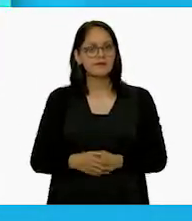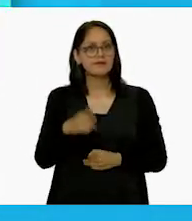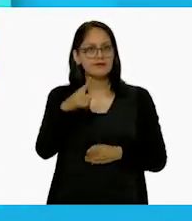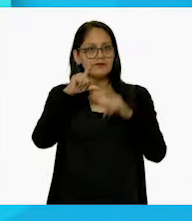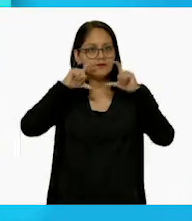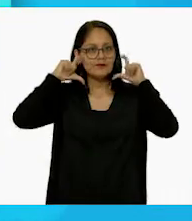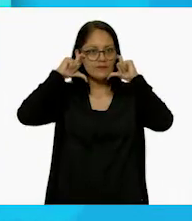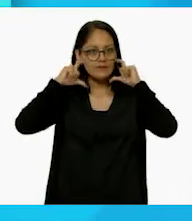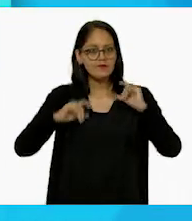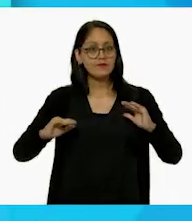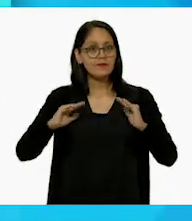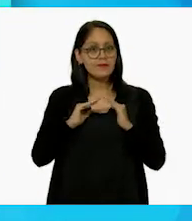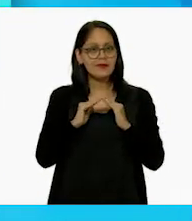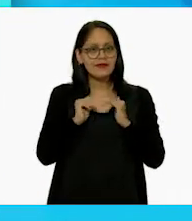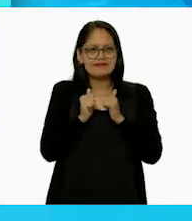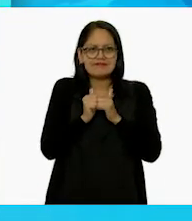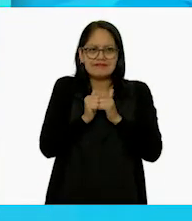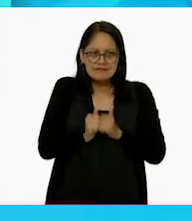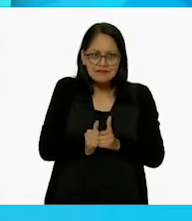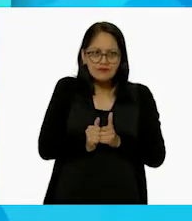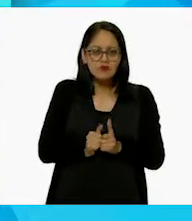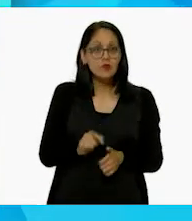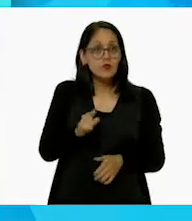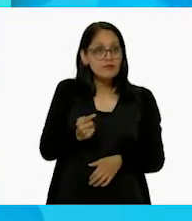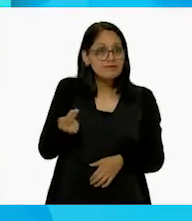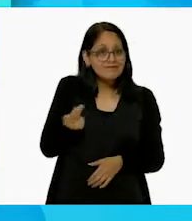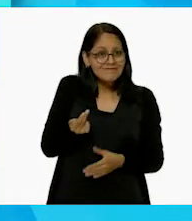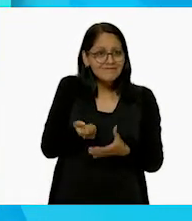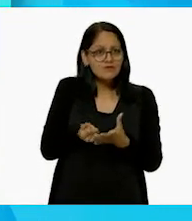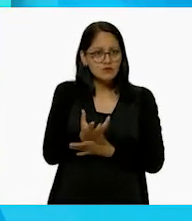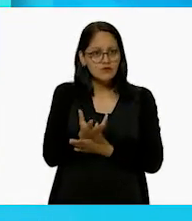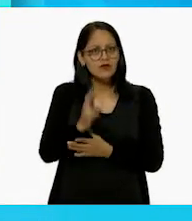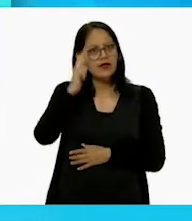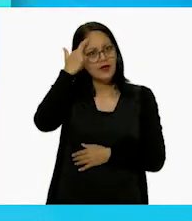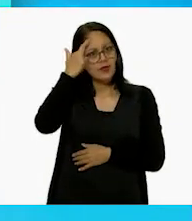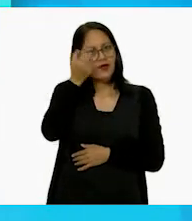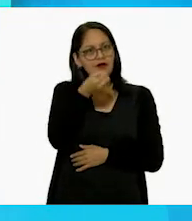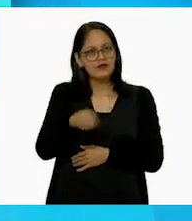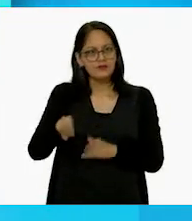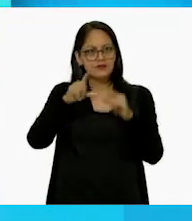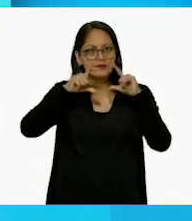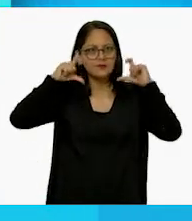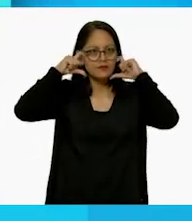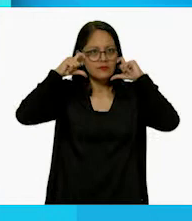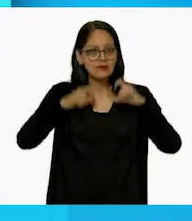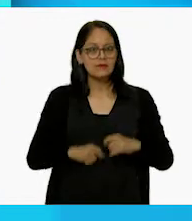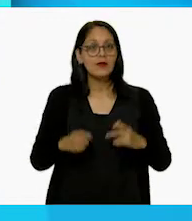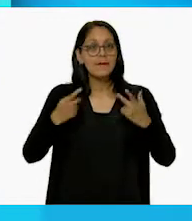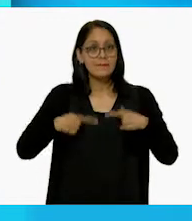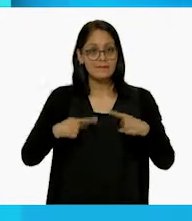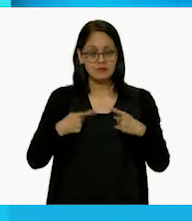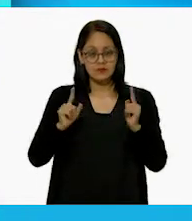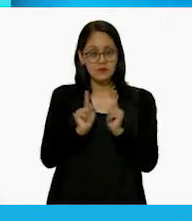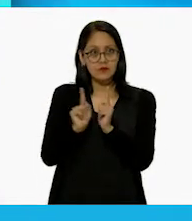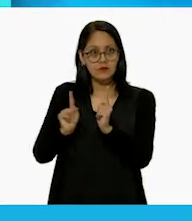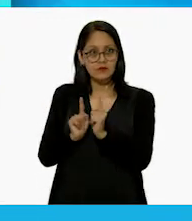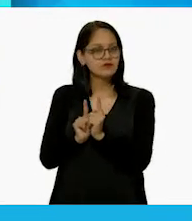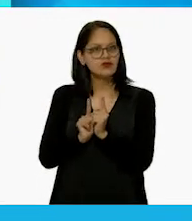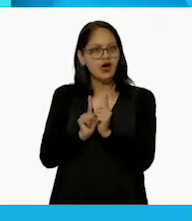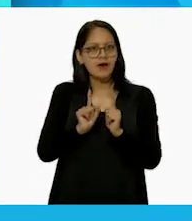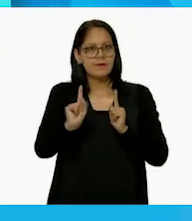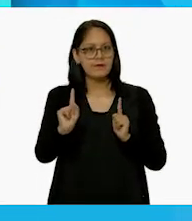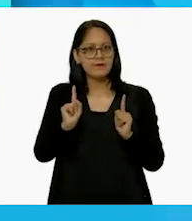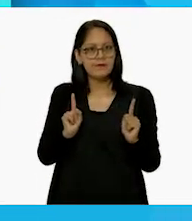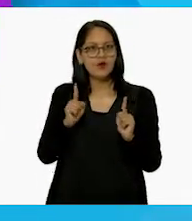Utiliza cubrebocas. No salgas de casa. Si tienes que hacerlo, recuerda que es obligatorio utilizarlo. Mantén una distancia mínima de un